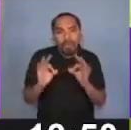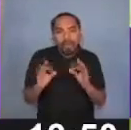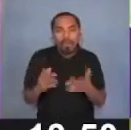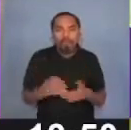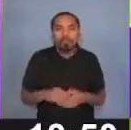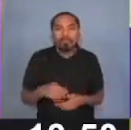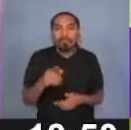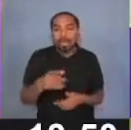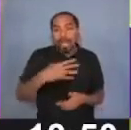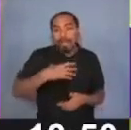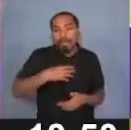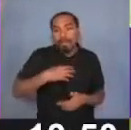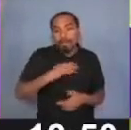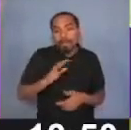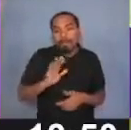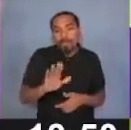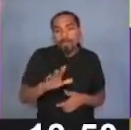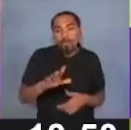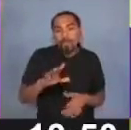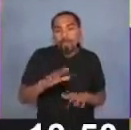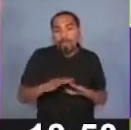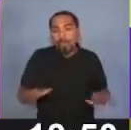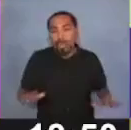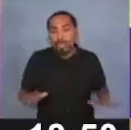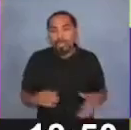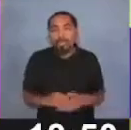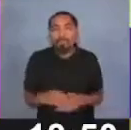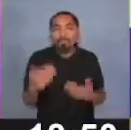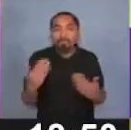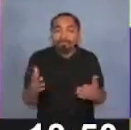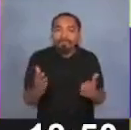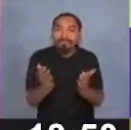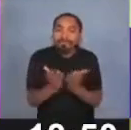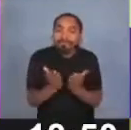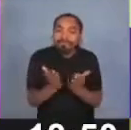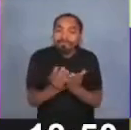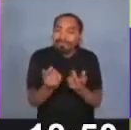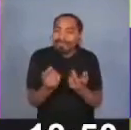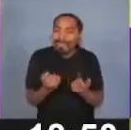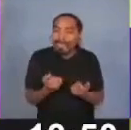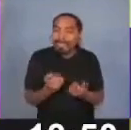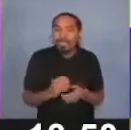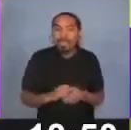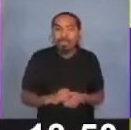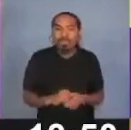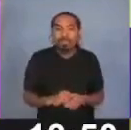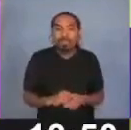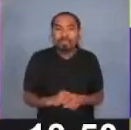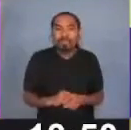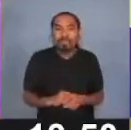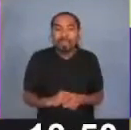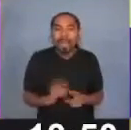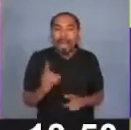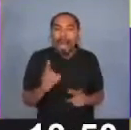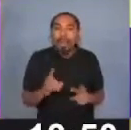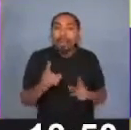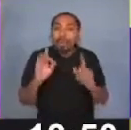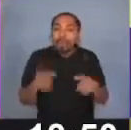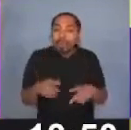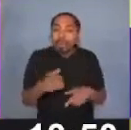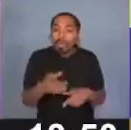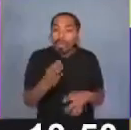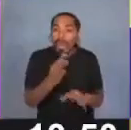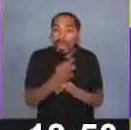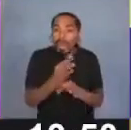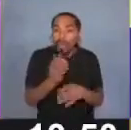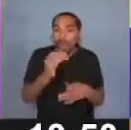puedan continuar tomando las clases. Además, no solo eso, sino que también la mayoría hoy de nuestras escuelas tienen sus comedores, donde